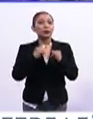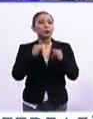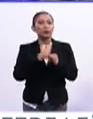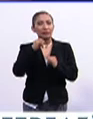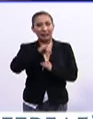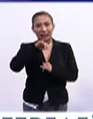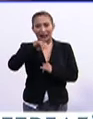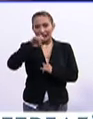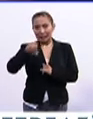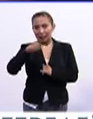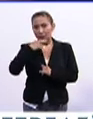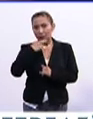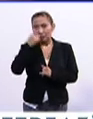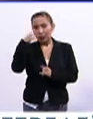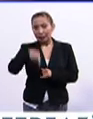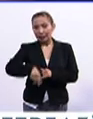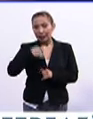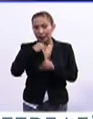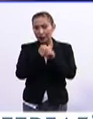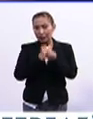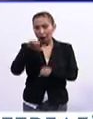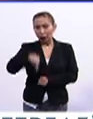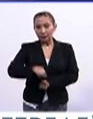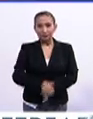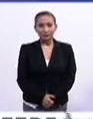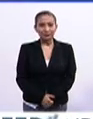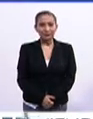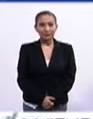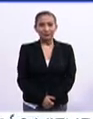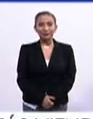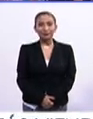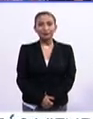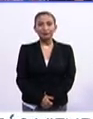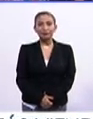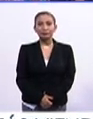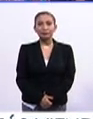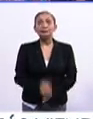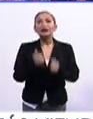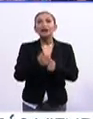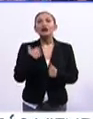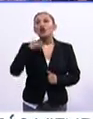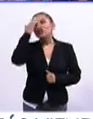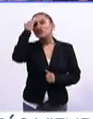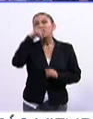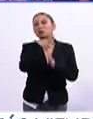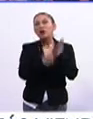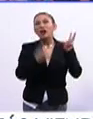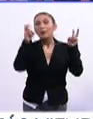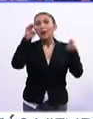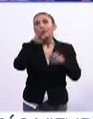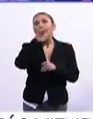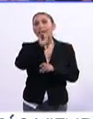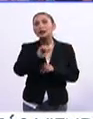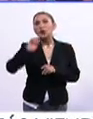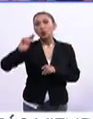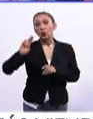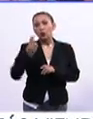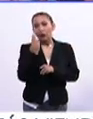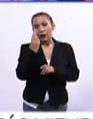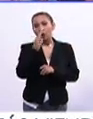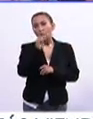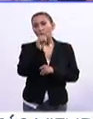para la Evaluación de la Educación en nuestro reportaje del día. Quédate a conocer el programa de becas de la